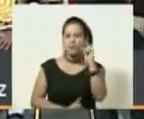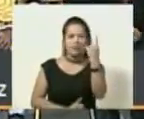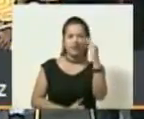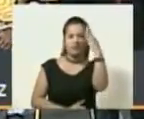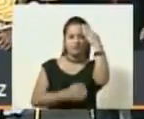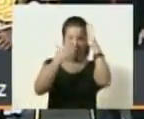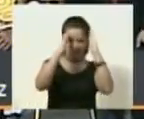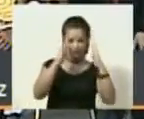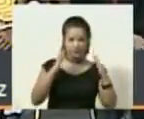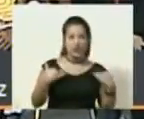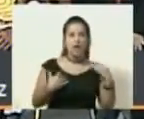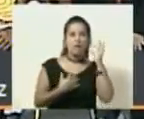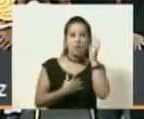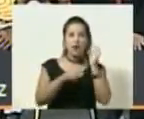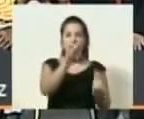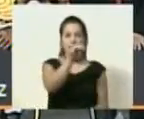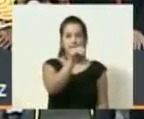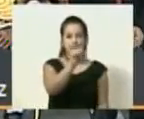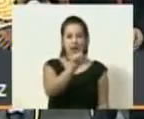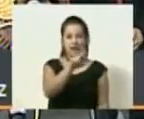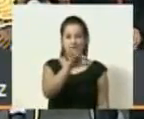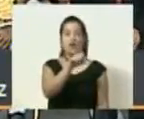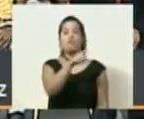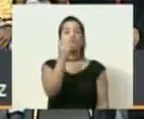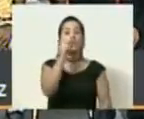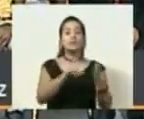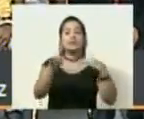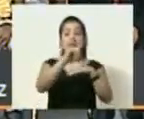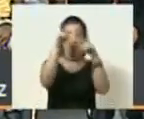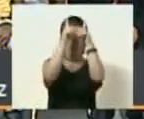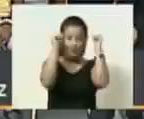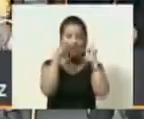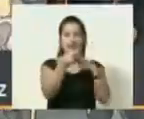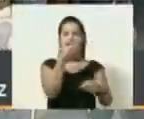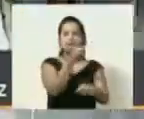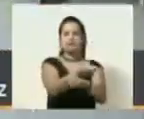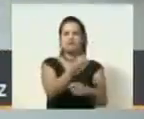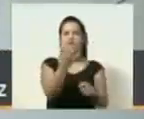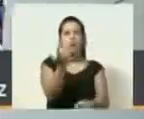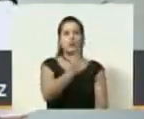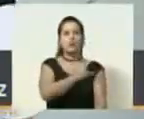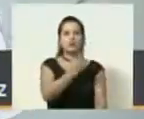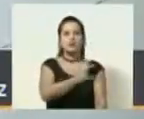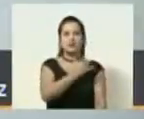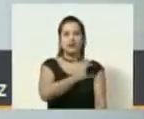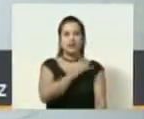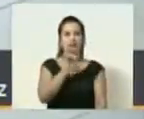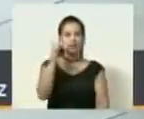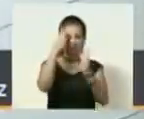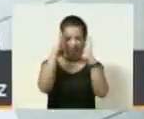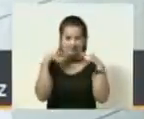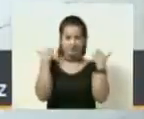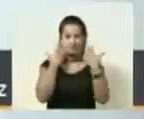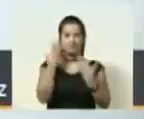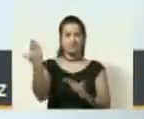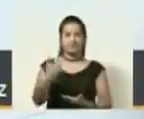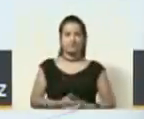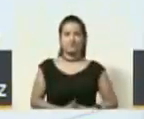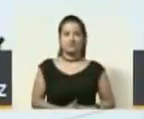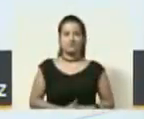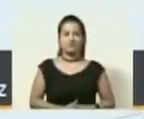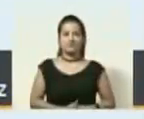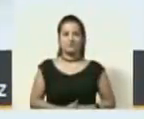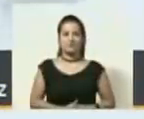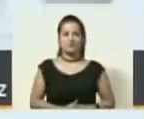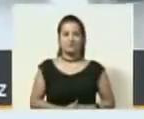Natalia Bello Leguizamo, licenciada en enfermería, egresada de la Universidad Rómulo Gallegos, médica integral comunitaria.